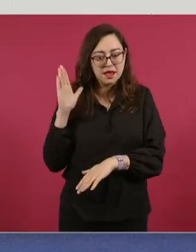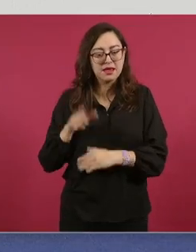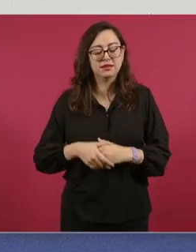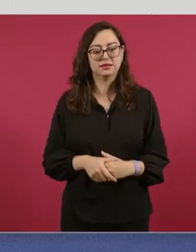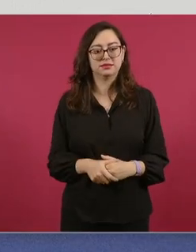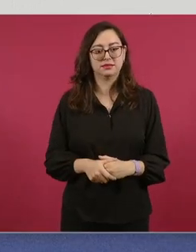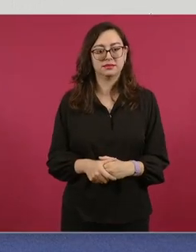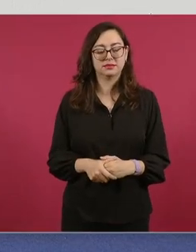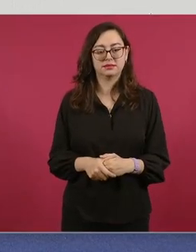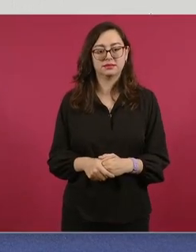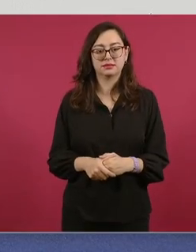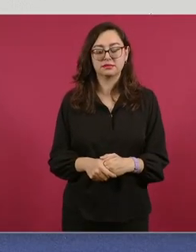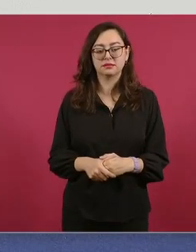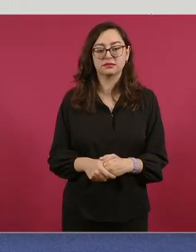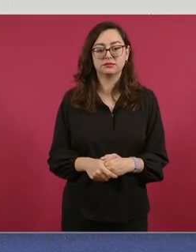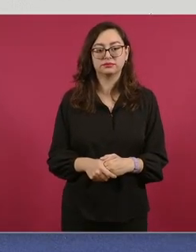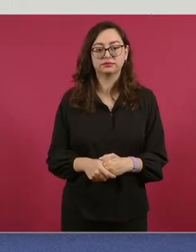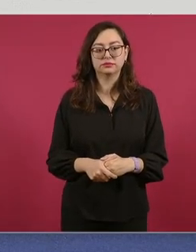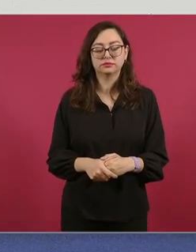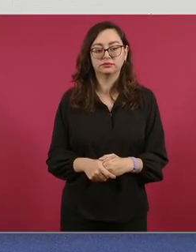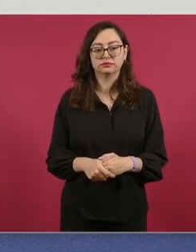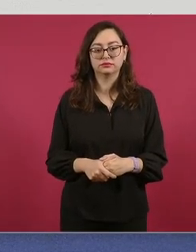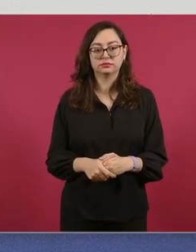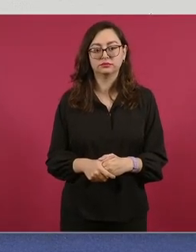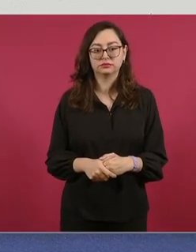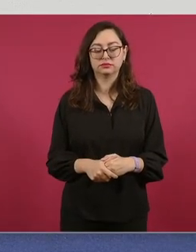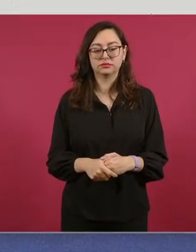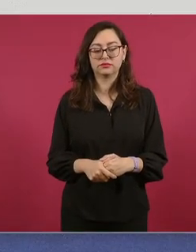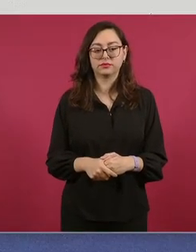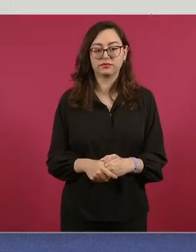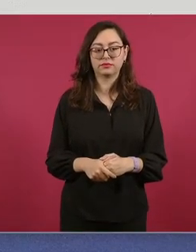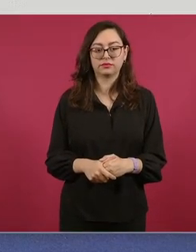entonces, si se garantiza